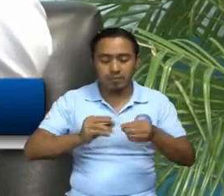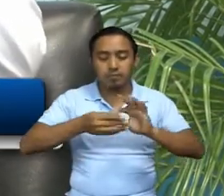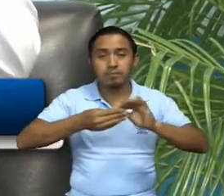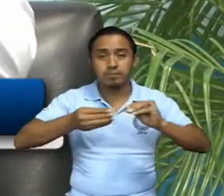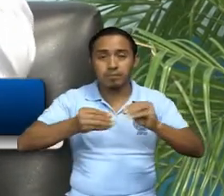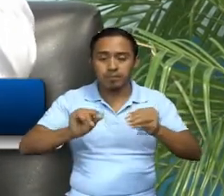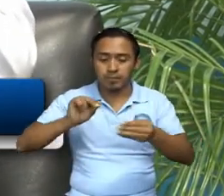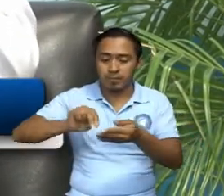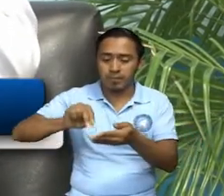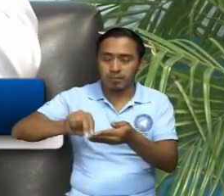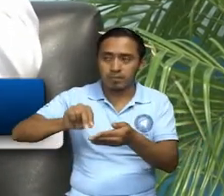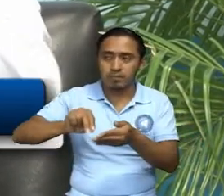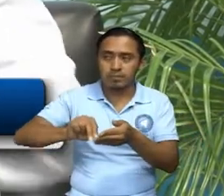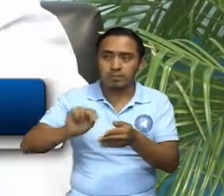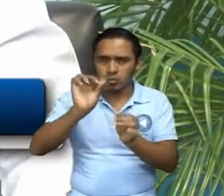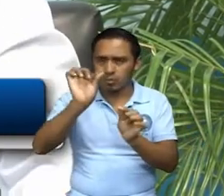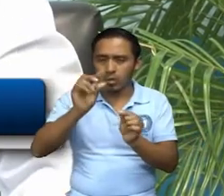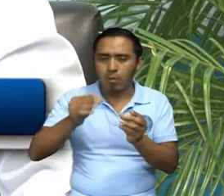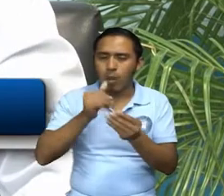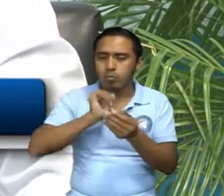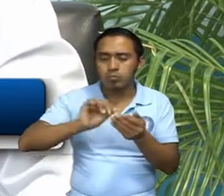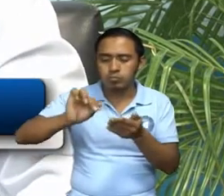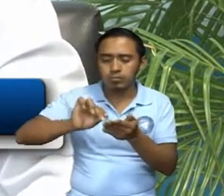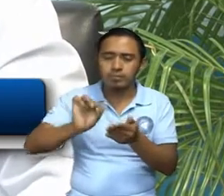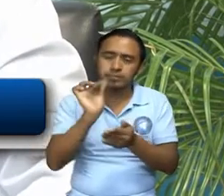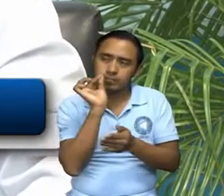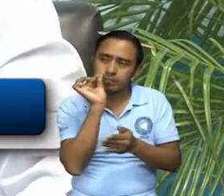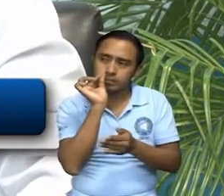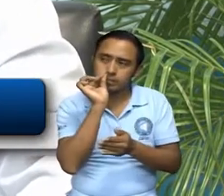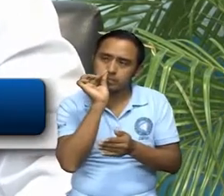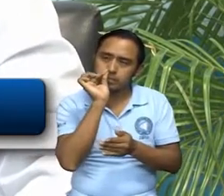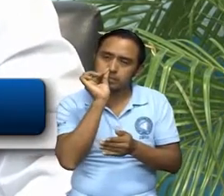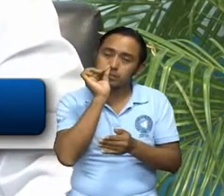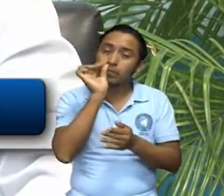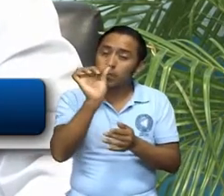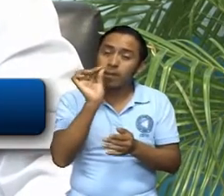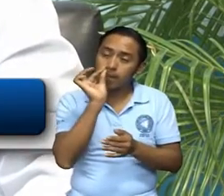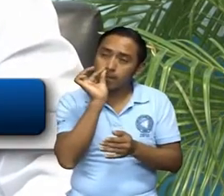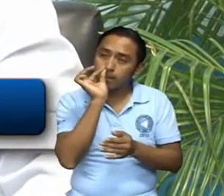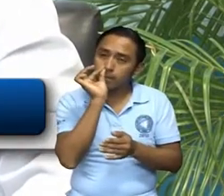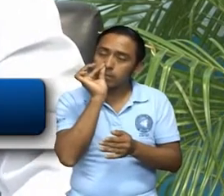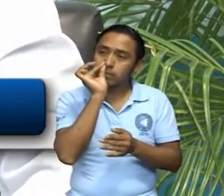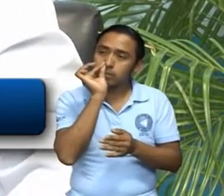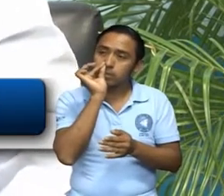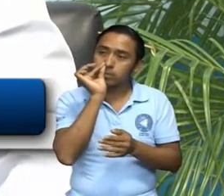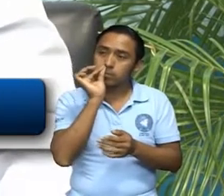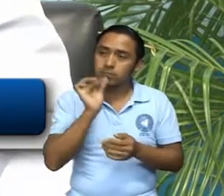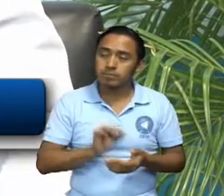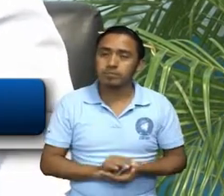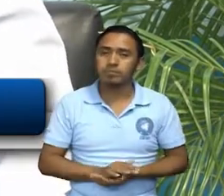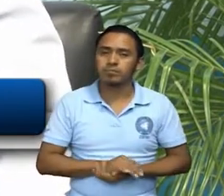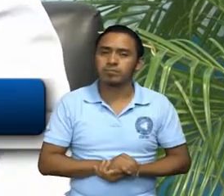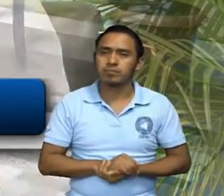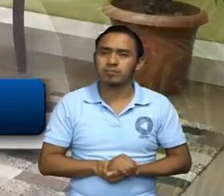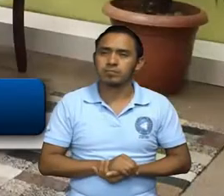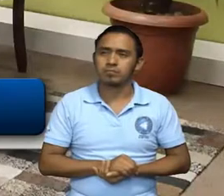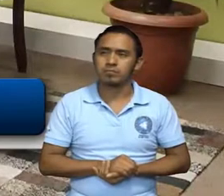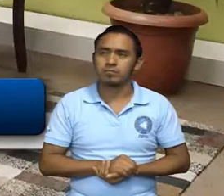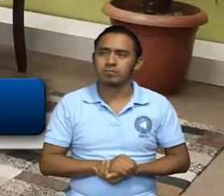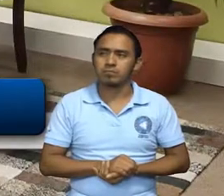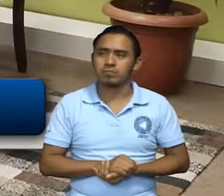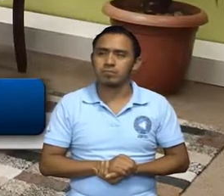Lo mojas un poco, ¿ya? Y te lo aplicas levemente en la parte nasal. ¿Se puede mojar con qué tipo de sustancia? ¿Algodón?